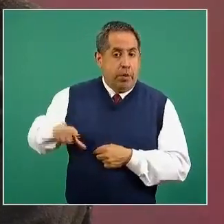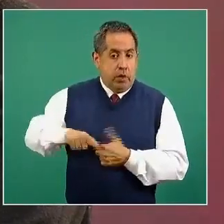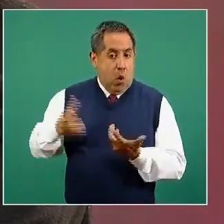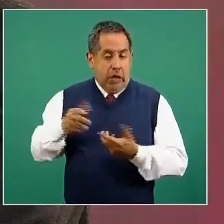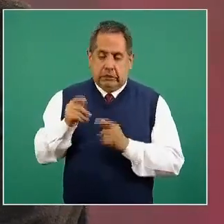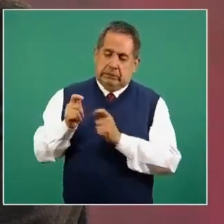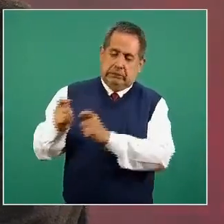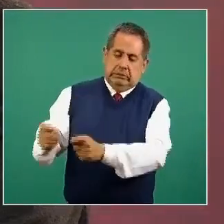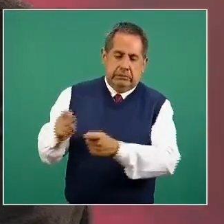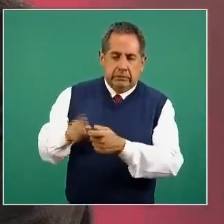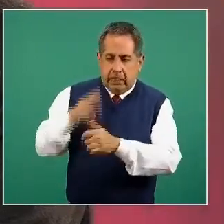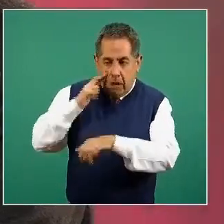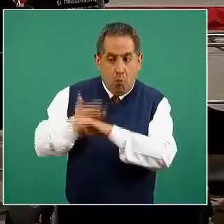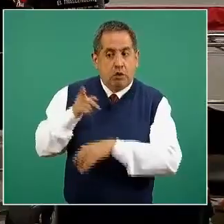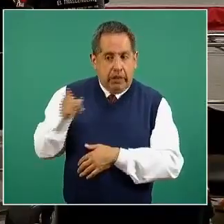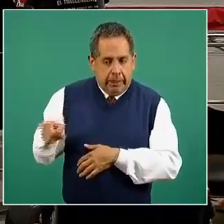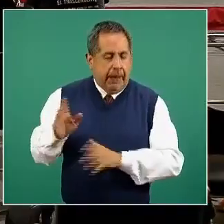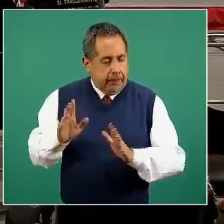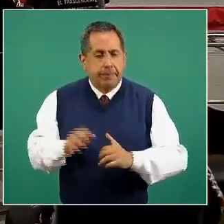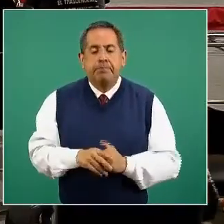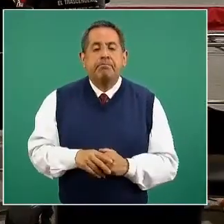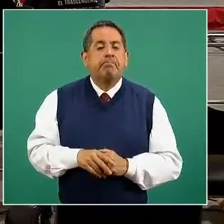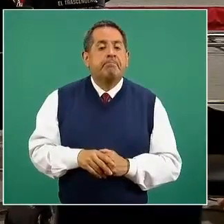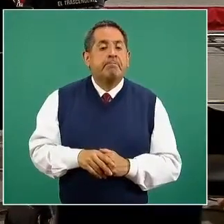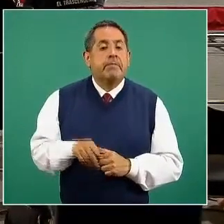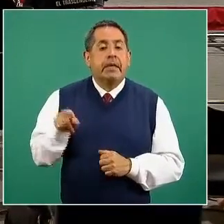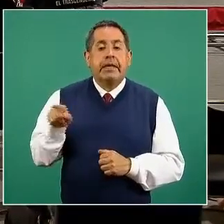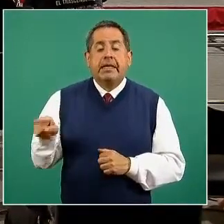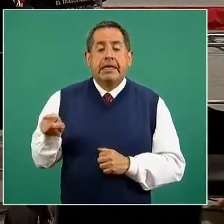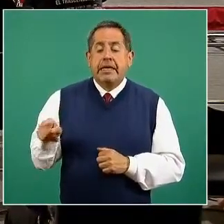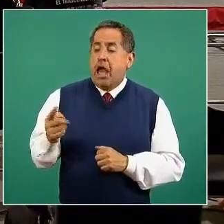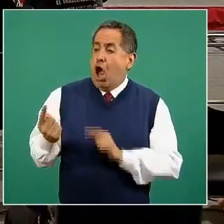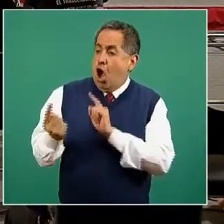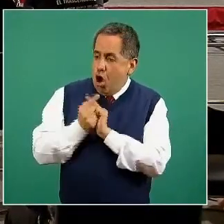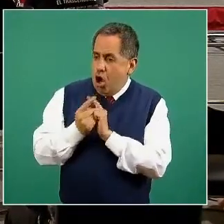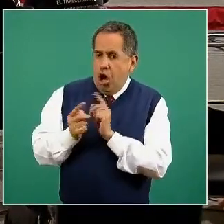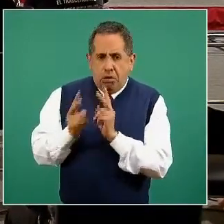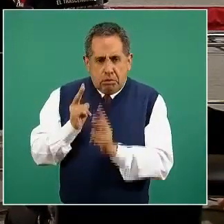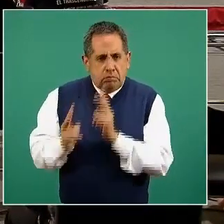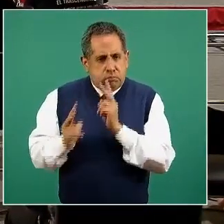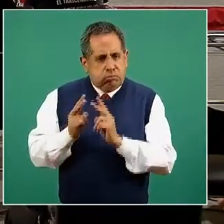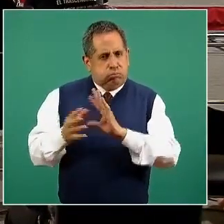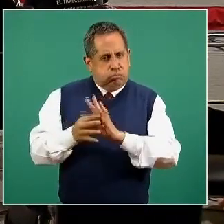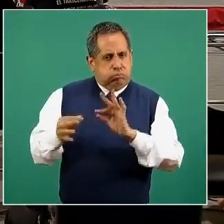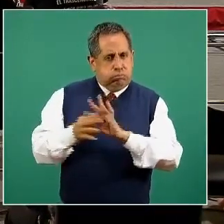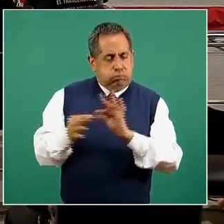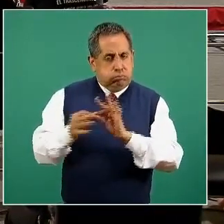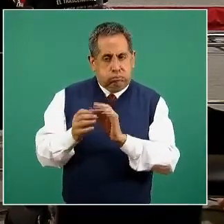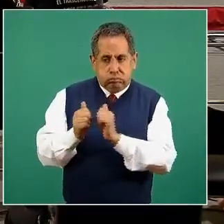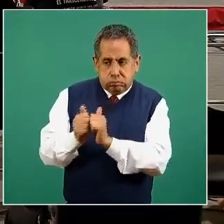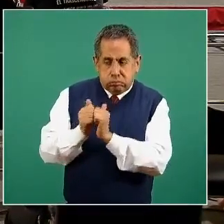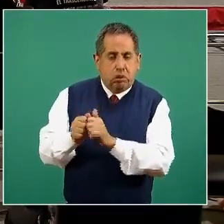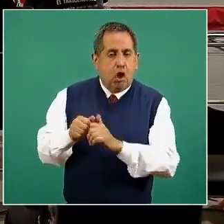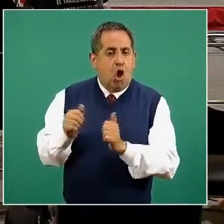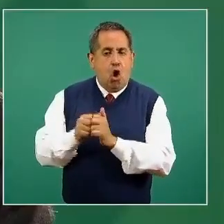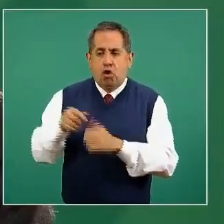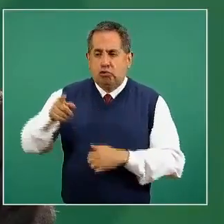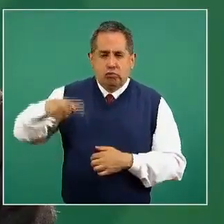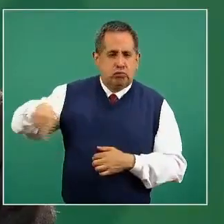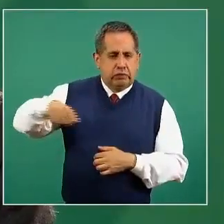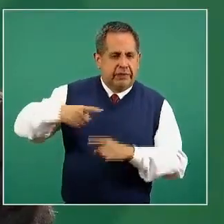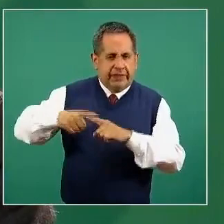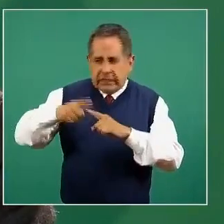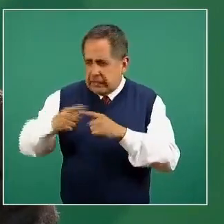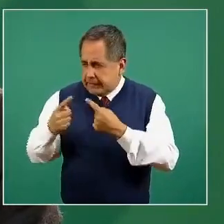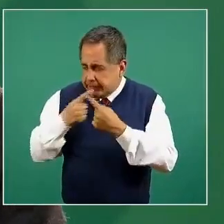ha asignado como responsable del proyecto. En ese trabajo que estuvieron haciendo estrechamente con todas estas